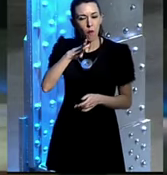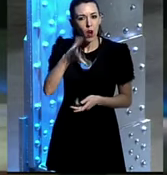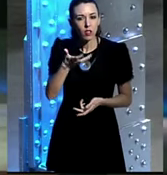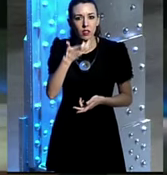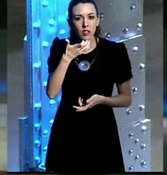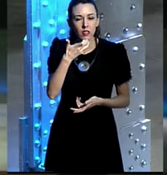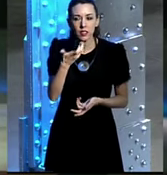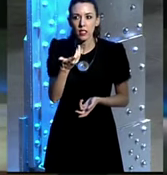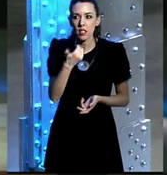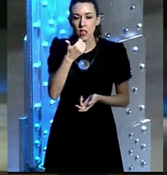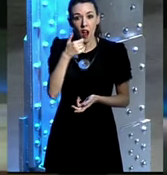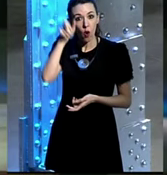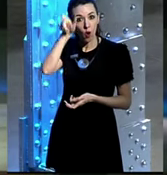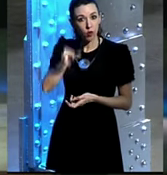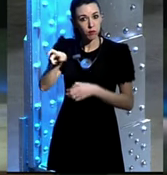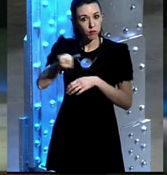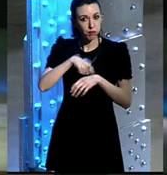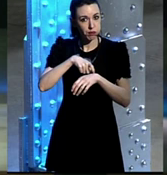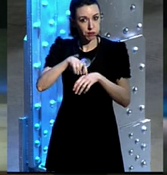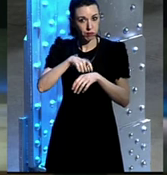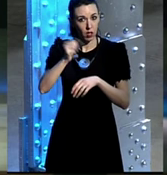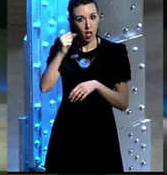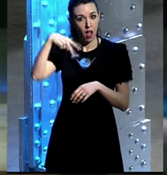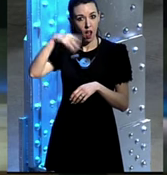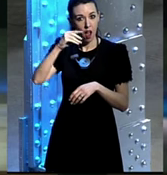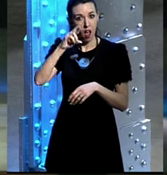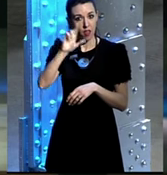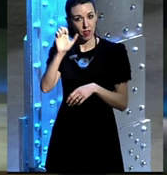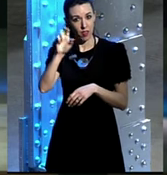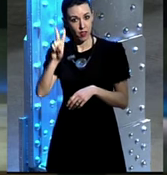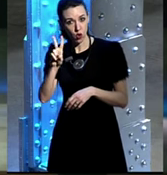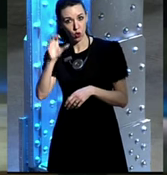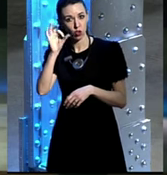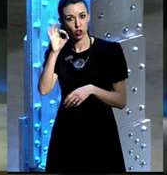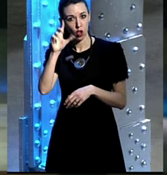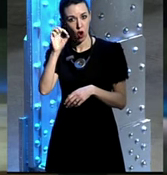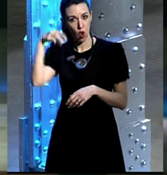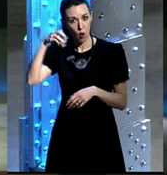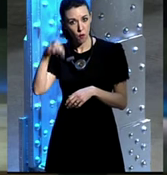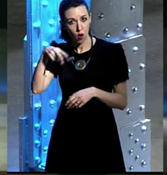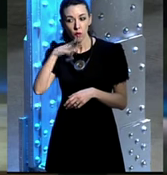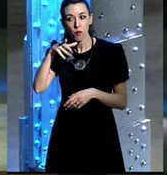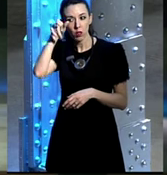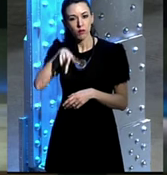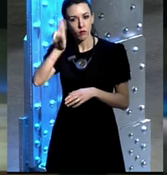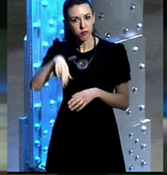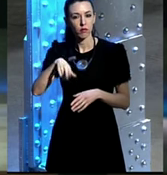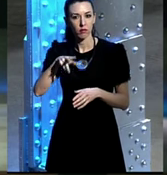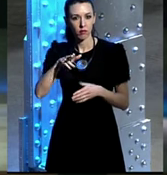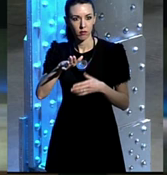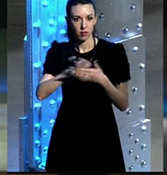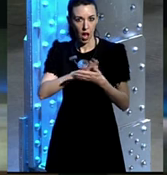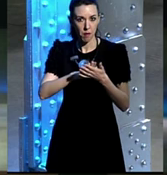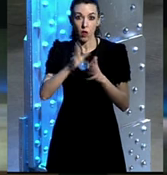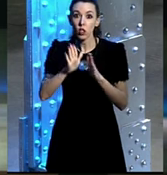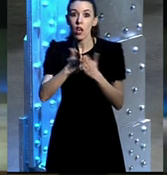Porque si por algo se caracteriza Andrew Solomon es por hablarnos, y eso que todavía no he terminado